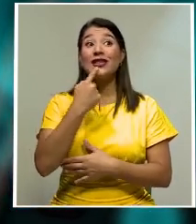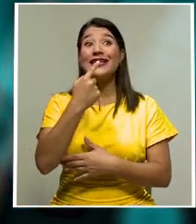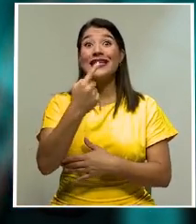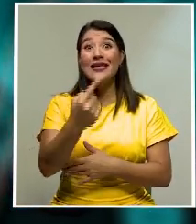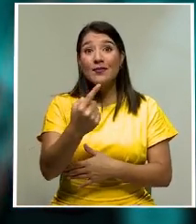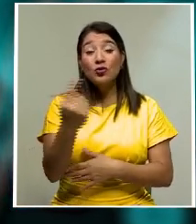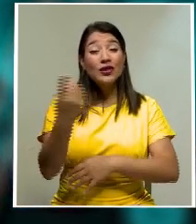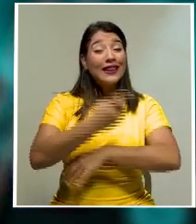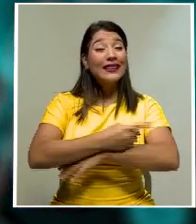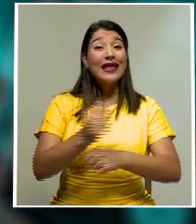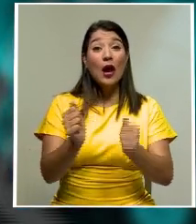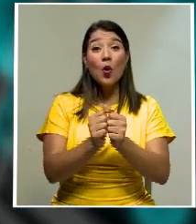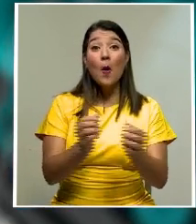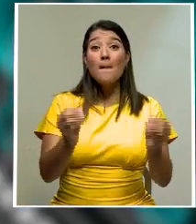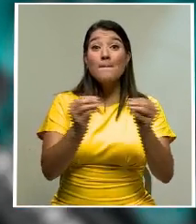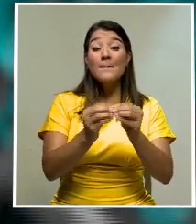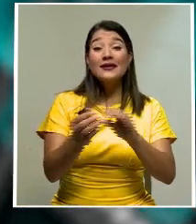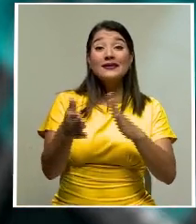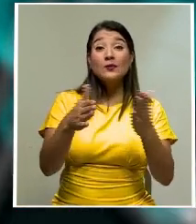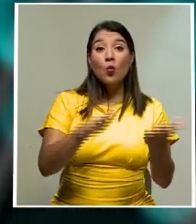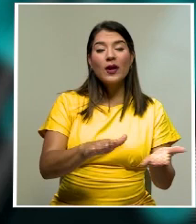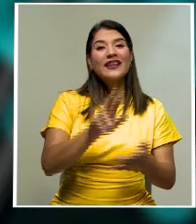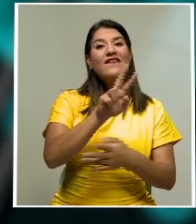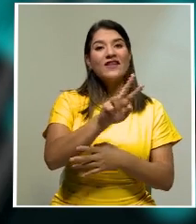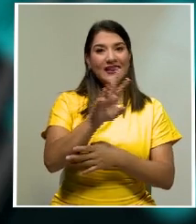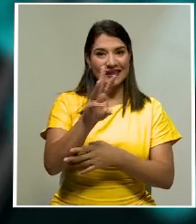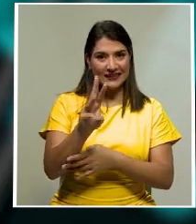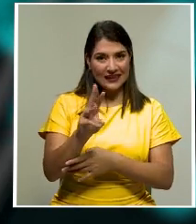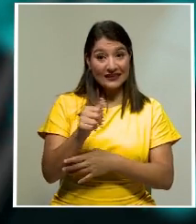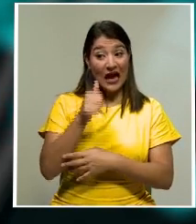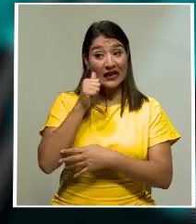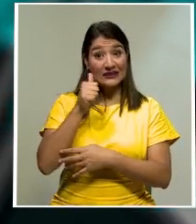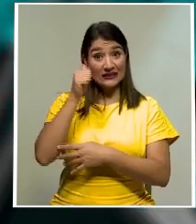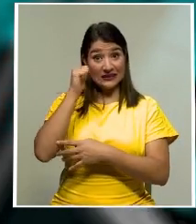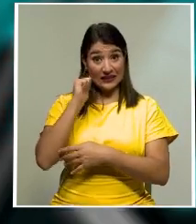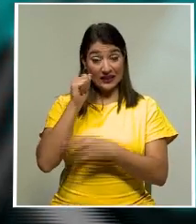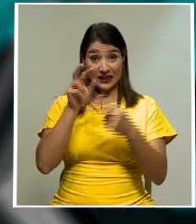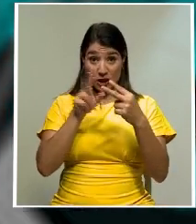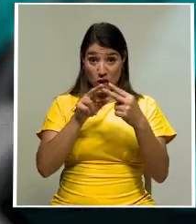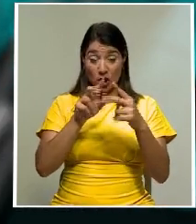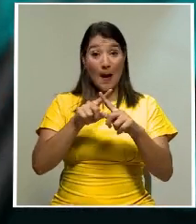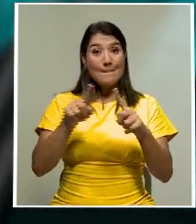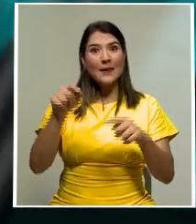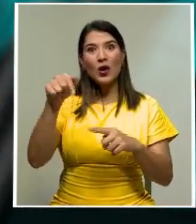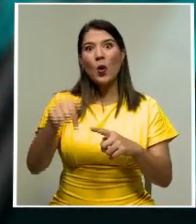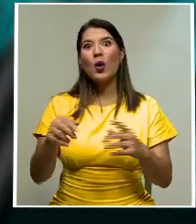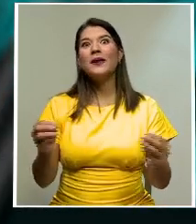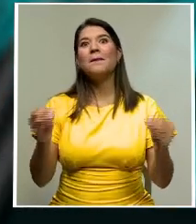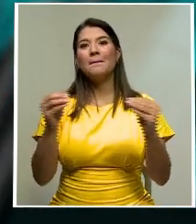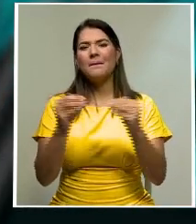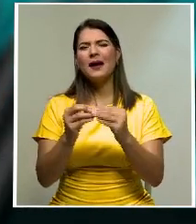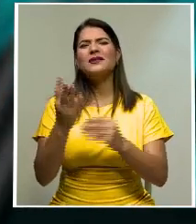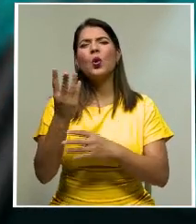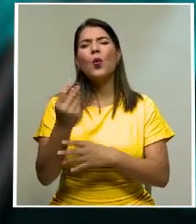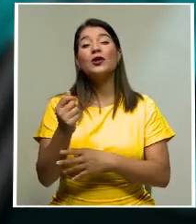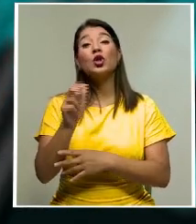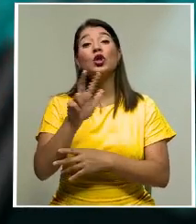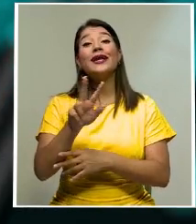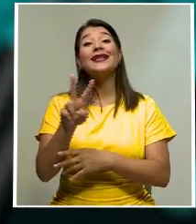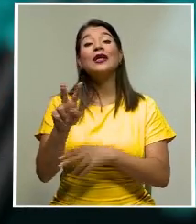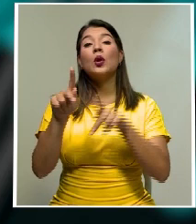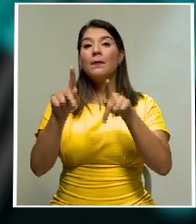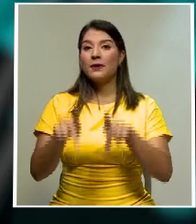máximo de 26 personas fallecidas en las últimas 24 horas. Sin embargo, para hoy se registra un total de 32